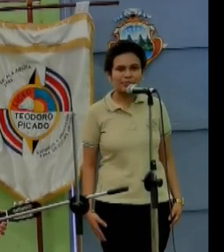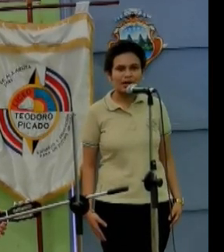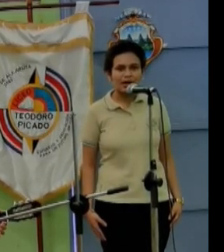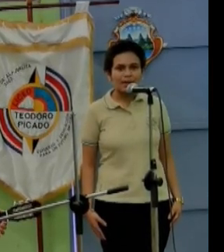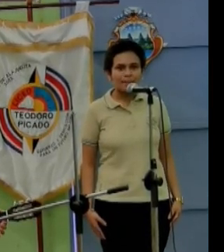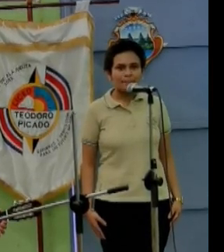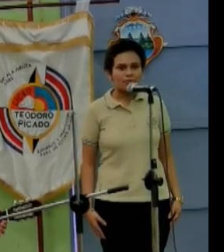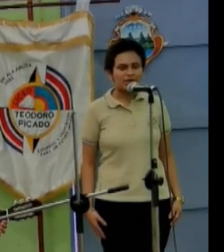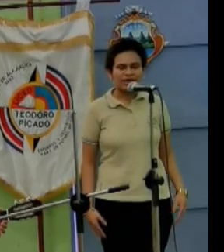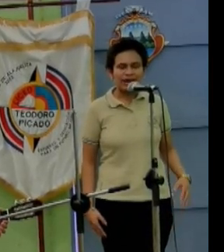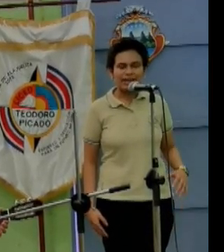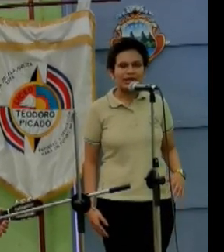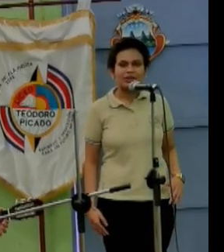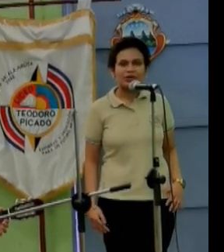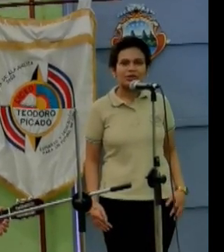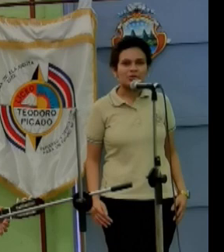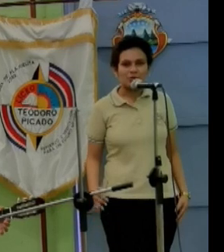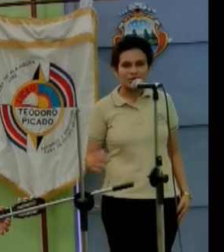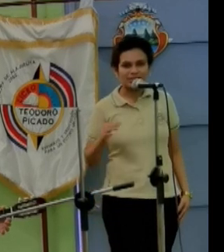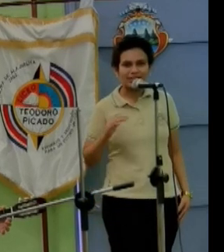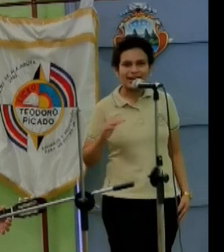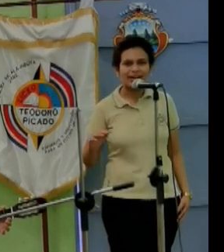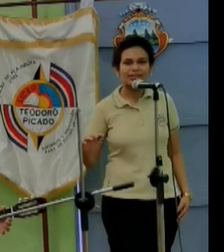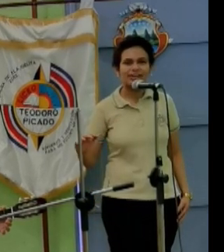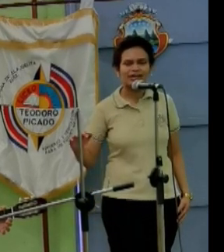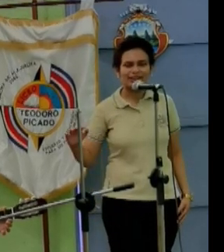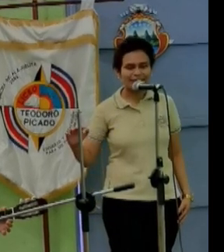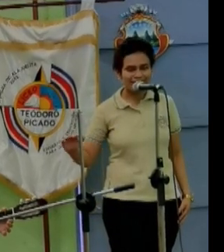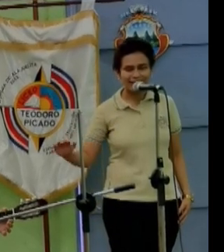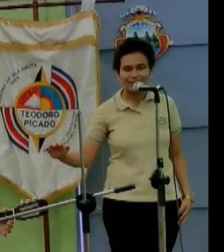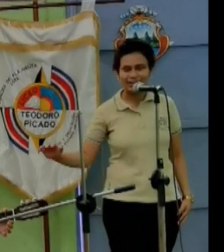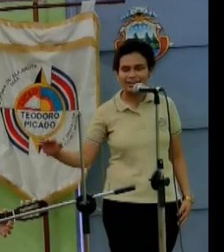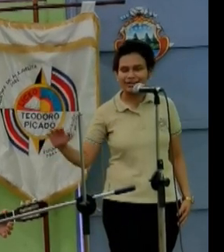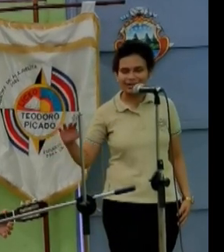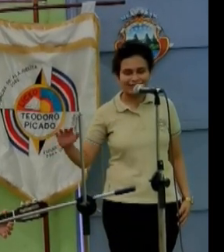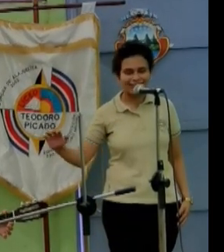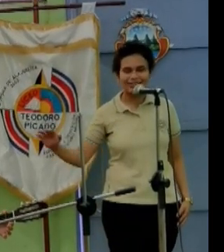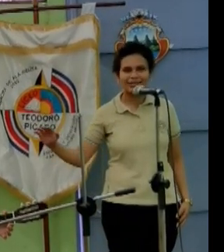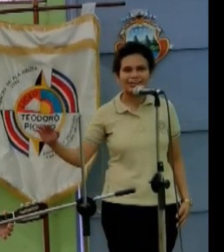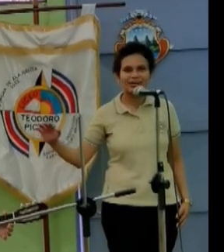aire. Porque el aire no es de nadie, nadie, nadie.